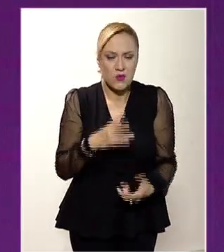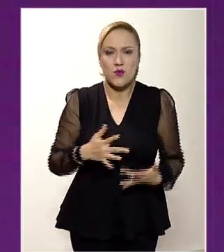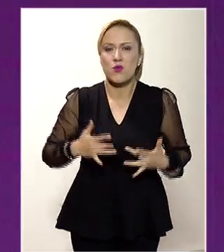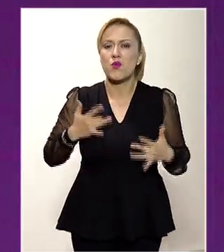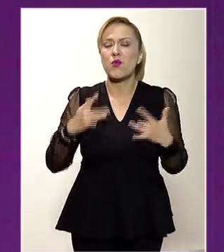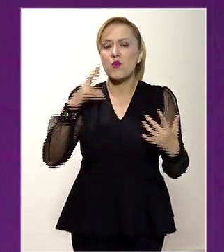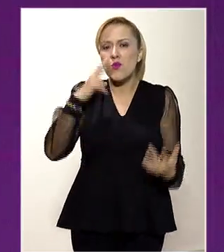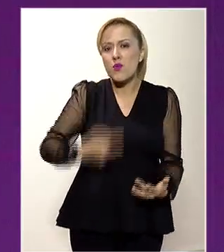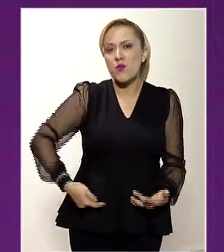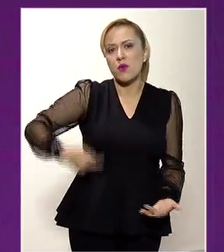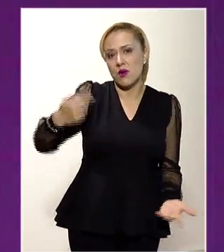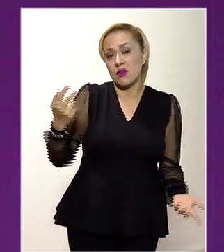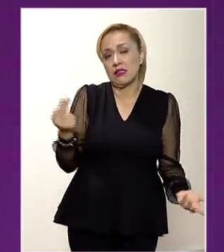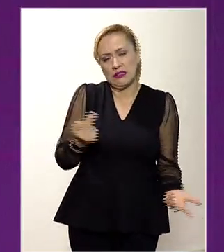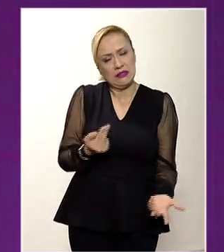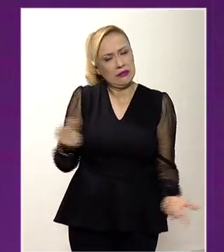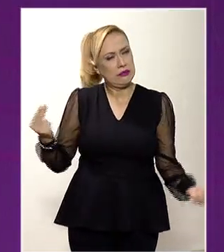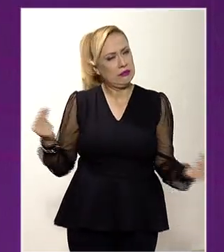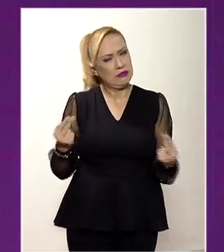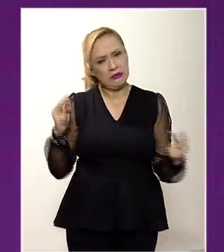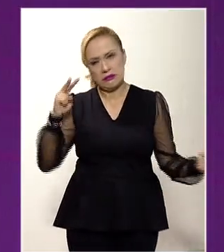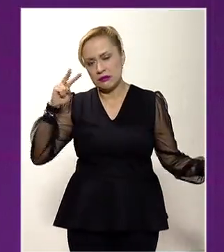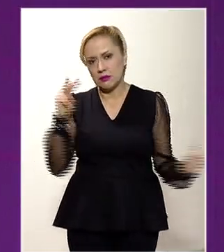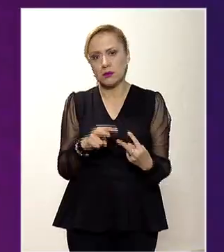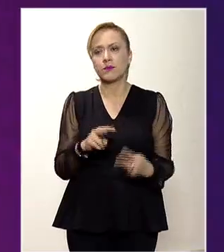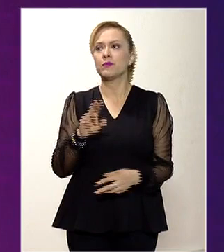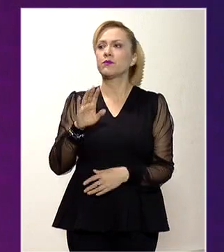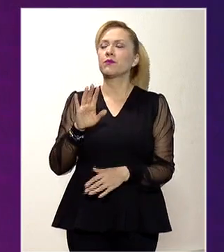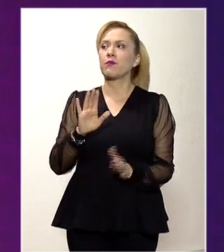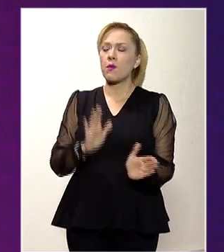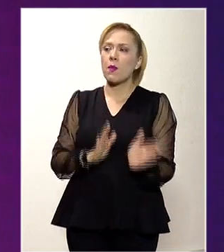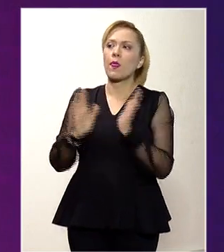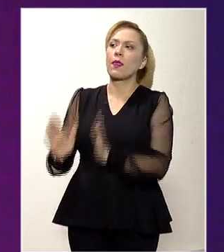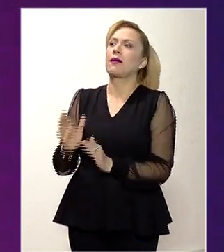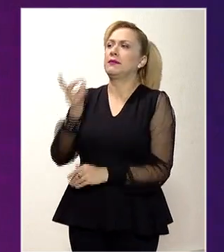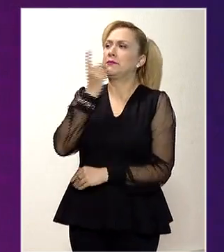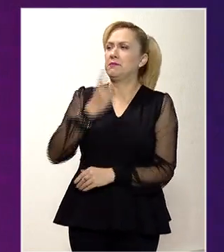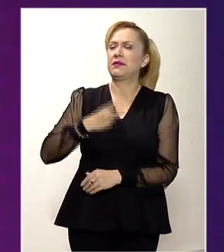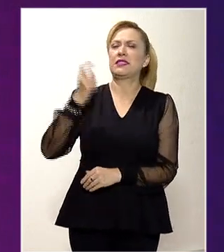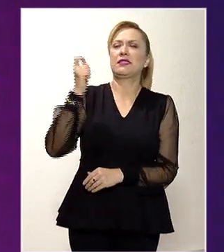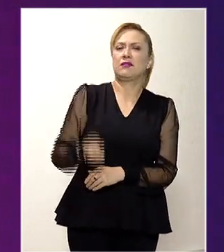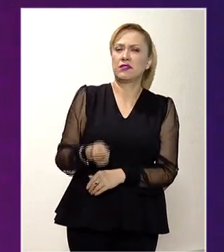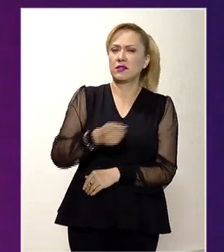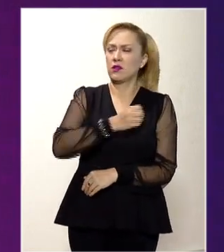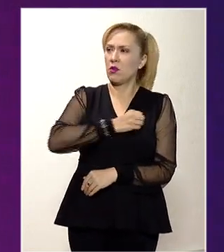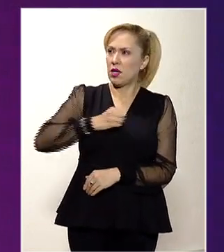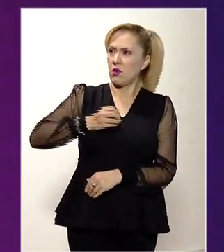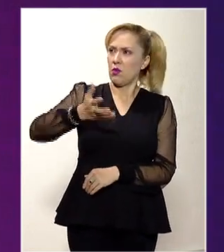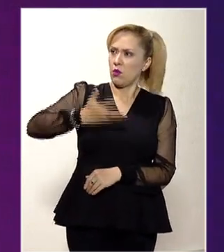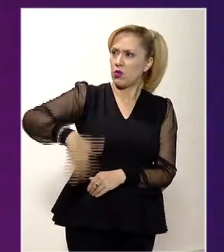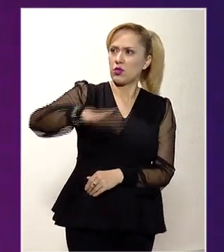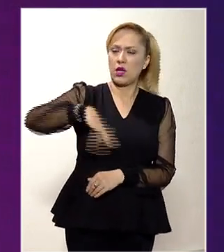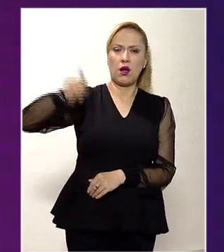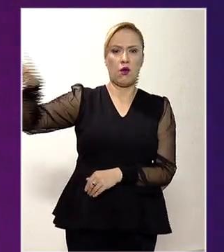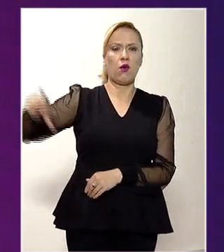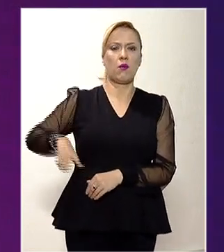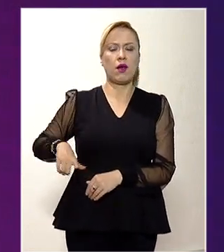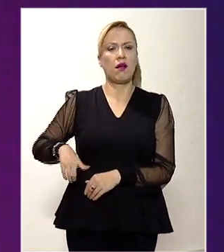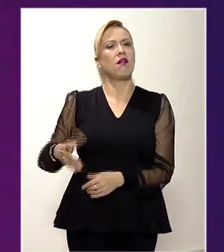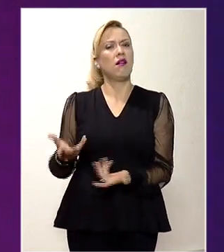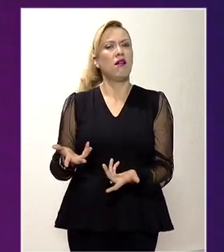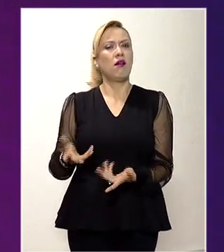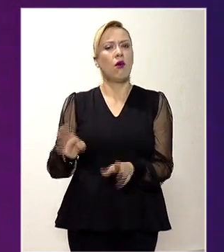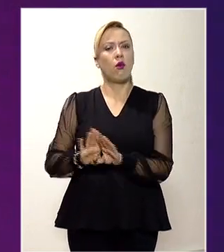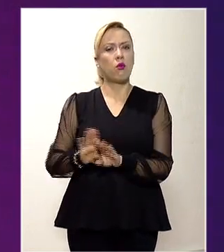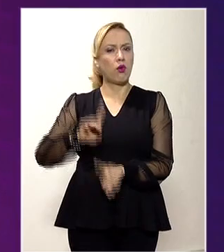bien. Fernando, también, ¿qué significa la obligación permanente de búsqueda por parte del Estado? ¿Y en qué supuesto se podría